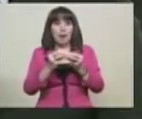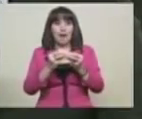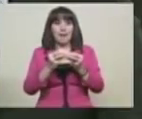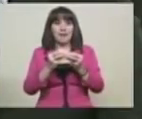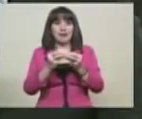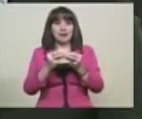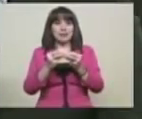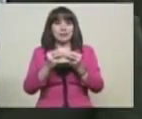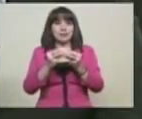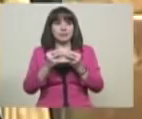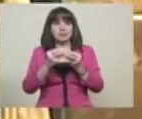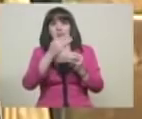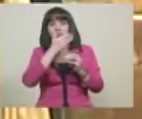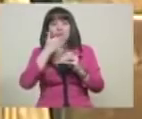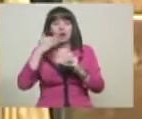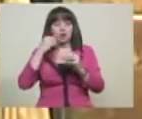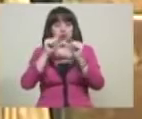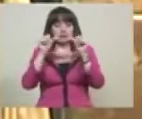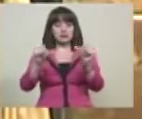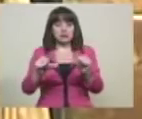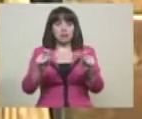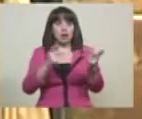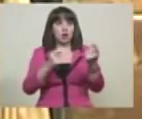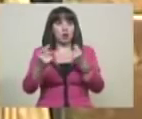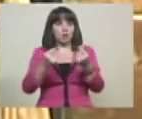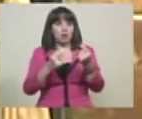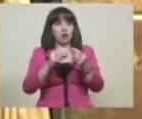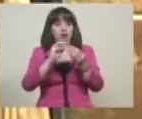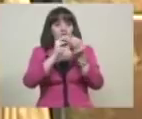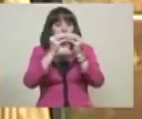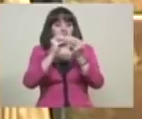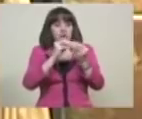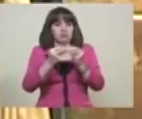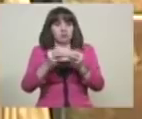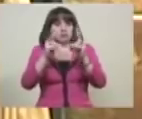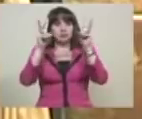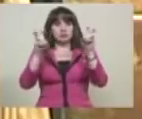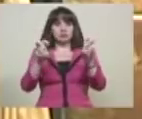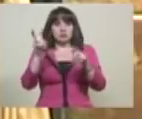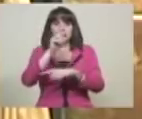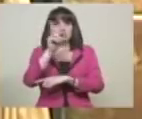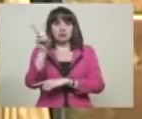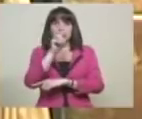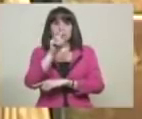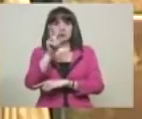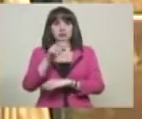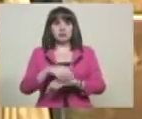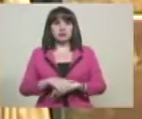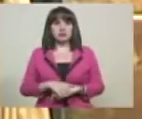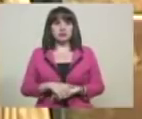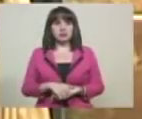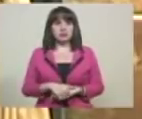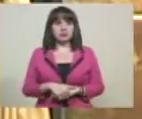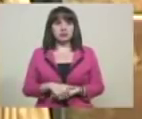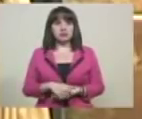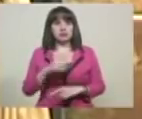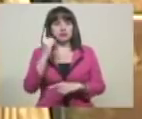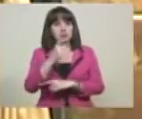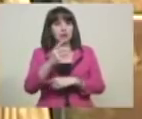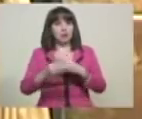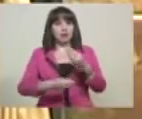que van a fortalecer el sistema económico nuevo venezolano. Tenemos que tomar, fíjense